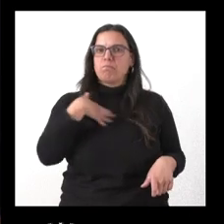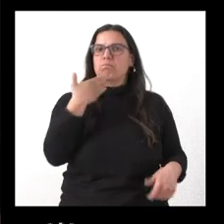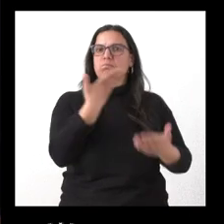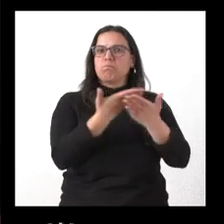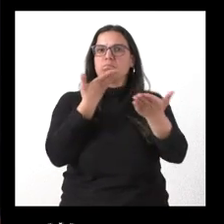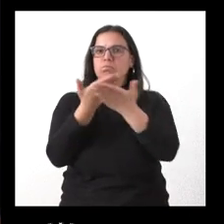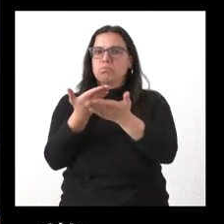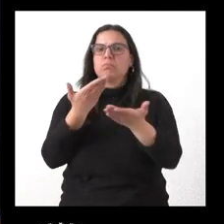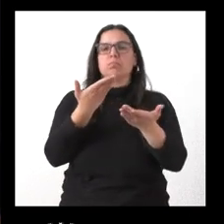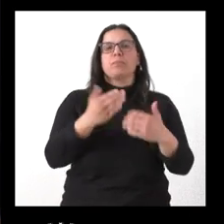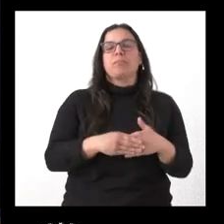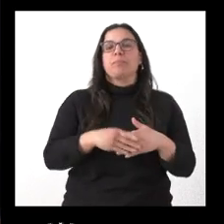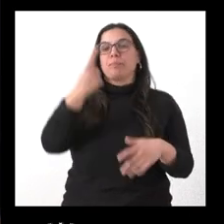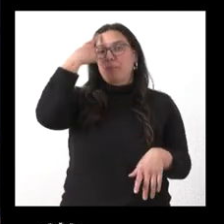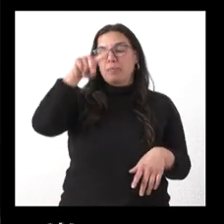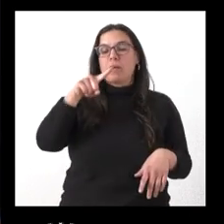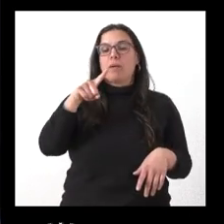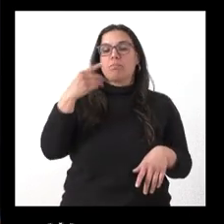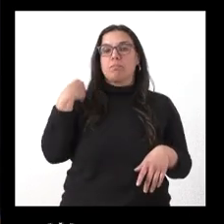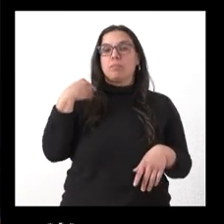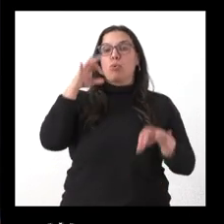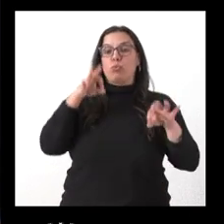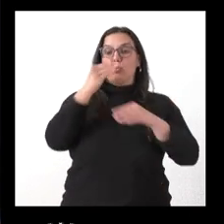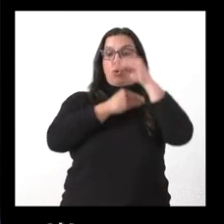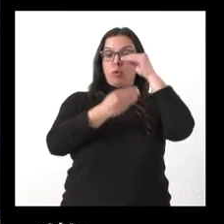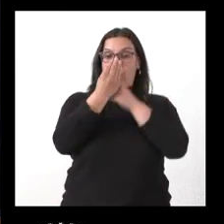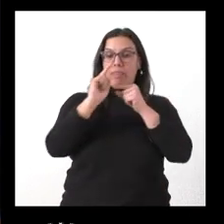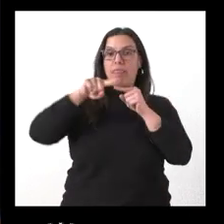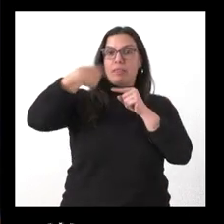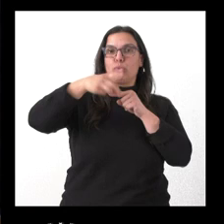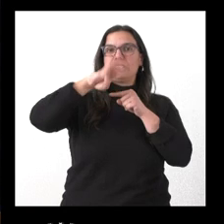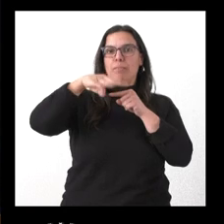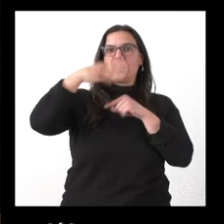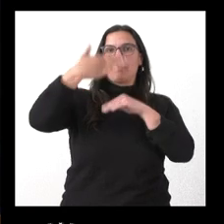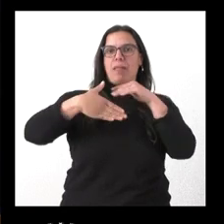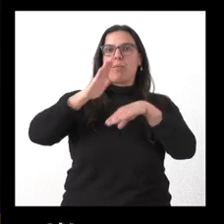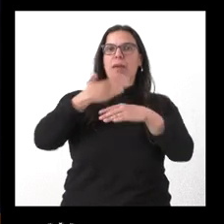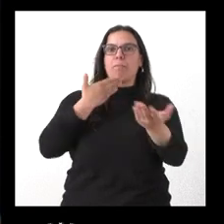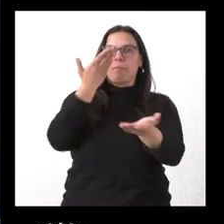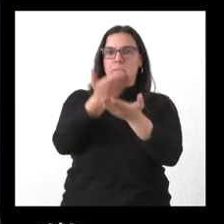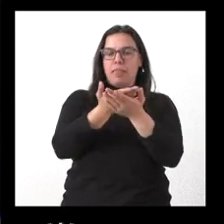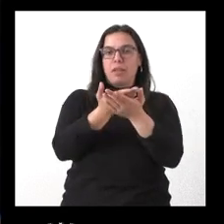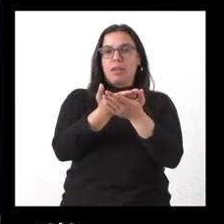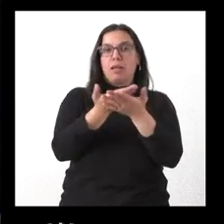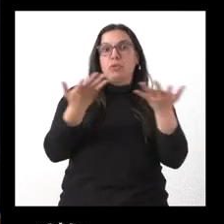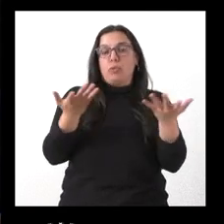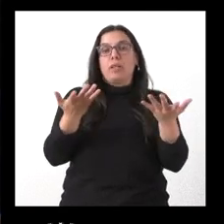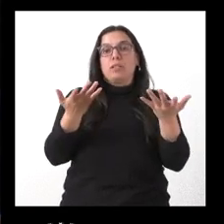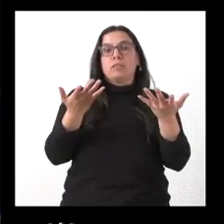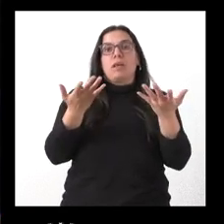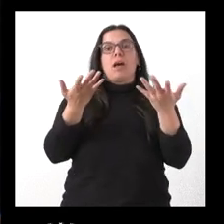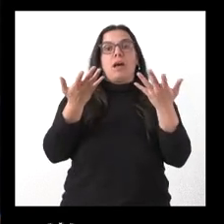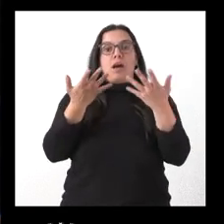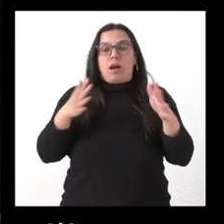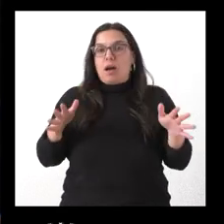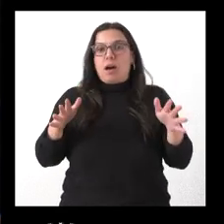solicitar por recibirlo saben ustedes que hay un plazo de tres meses desde el nacimiento para poderlo solicitar y por tanto incluso personas que hubieran